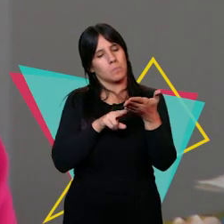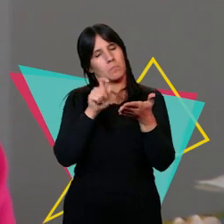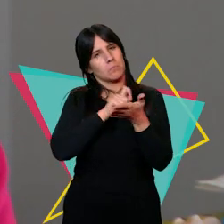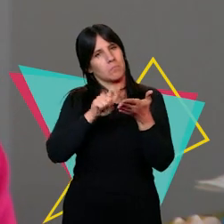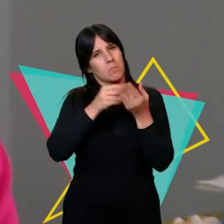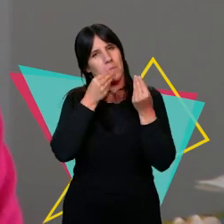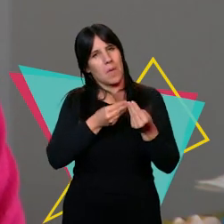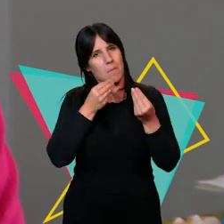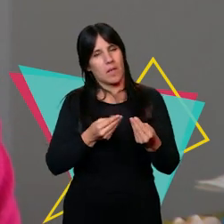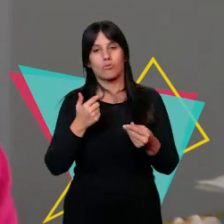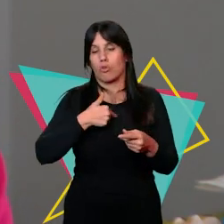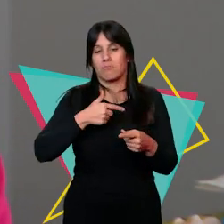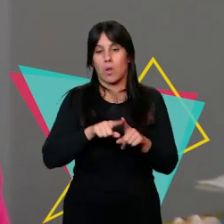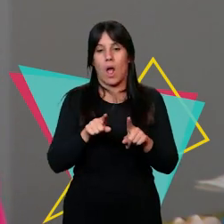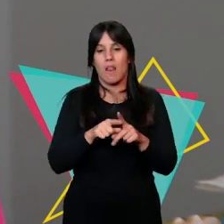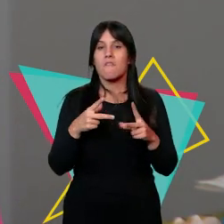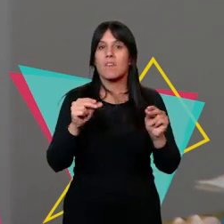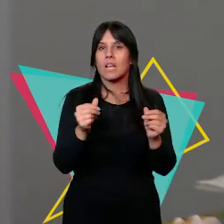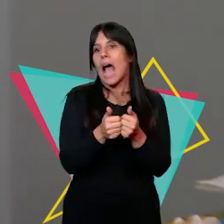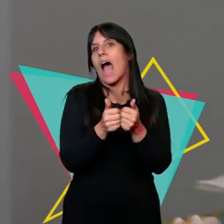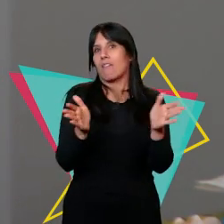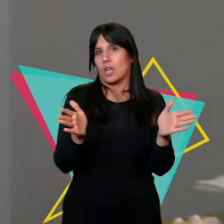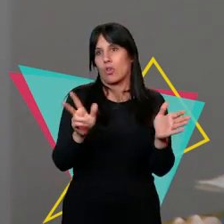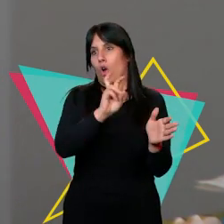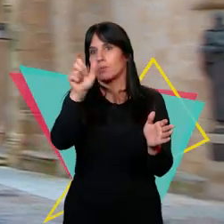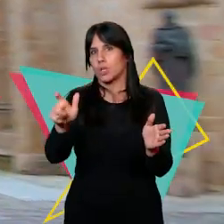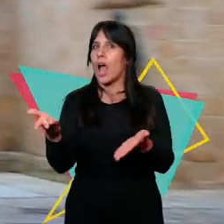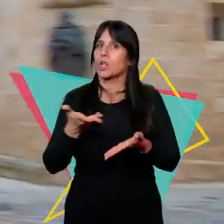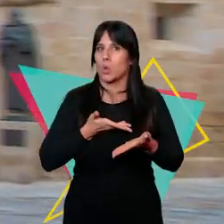abierto, le dio un final sorpresivo que de seguro gustará al lector.